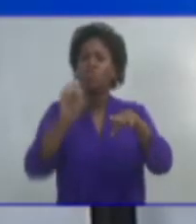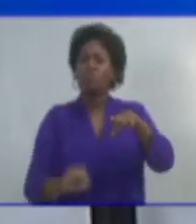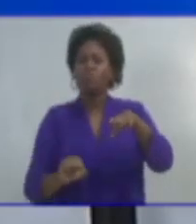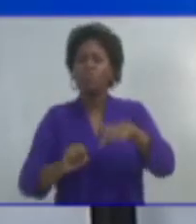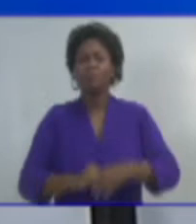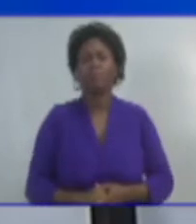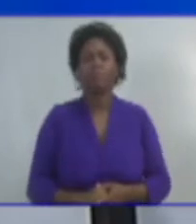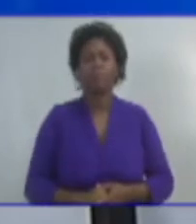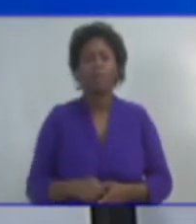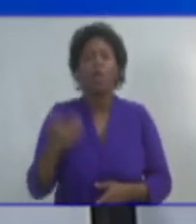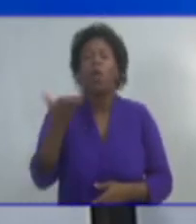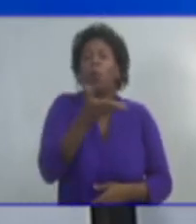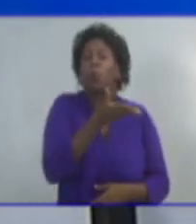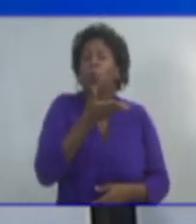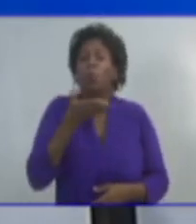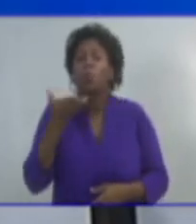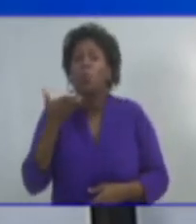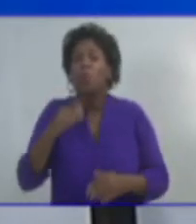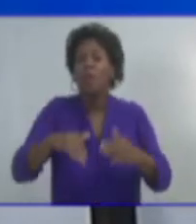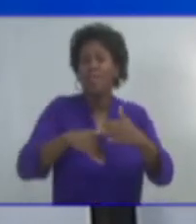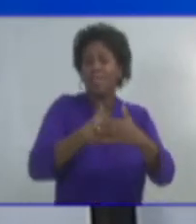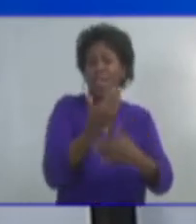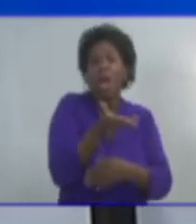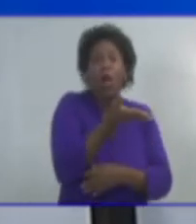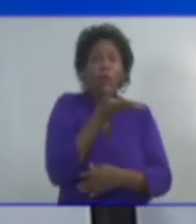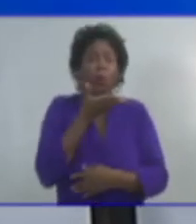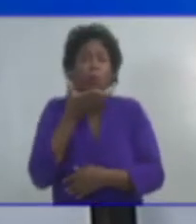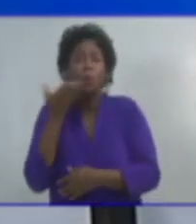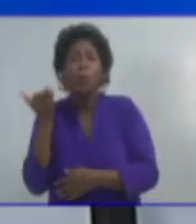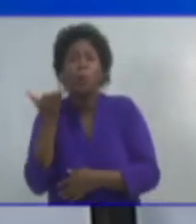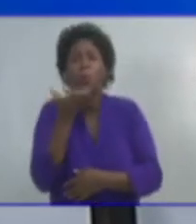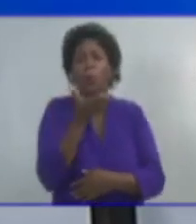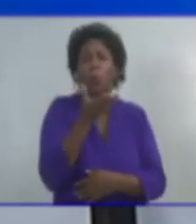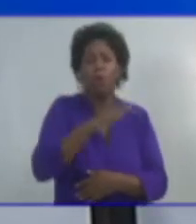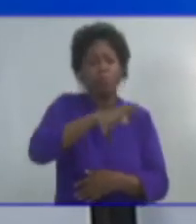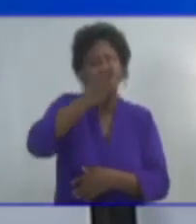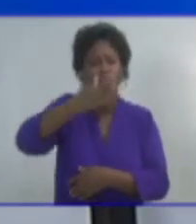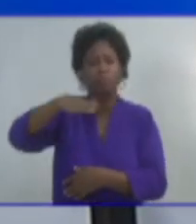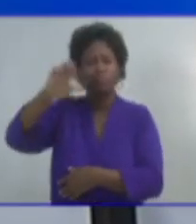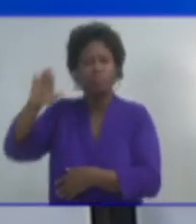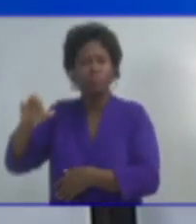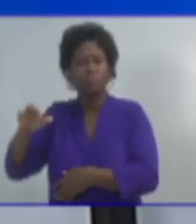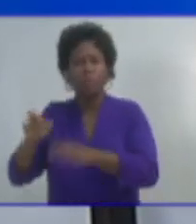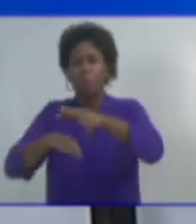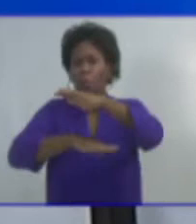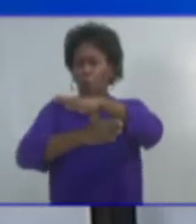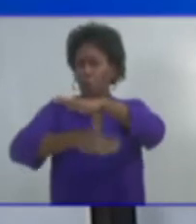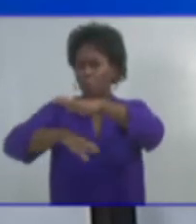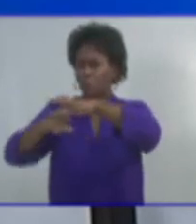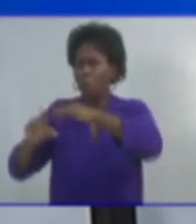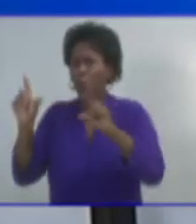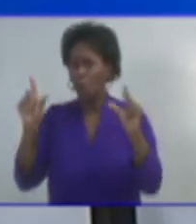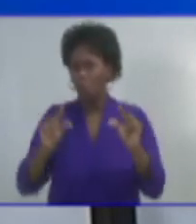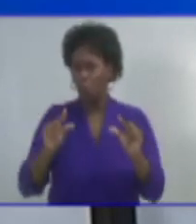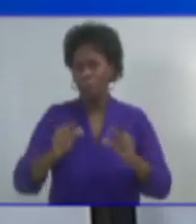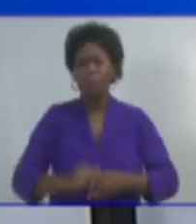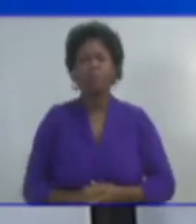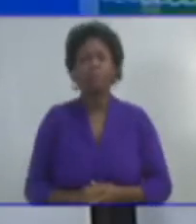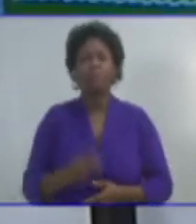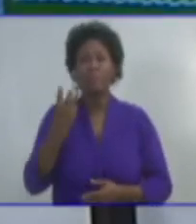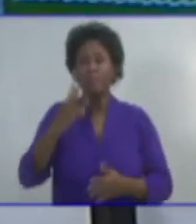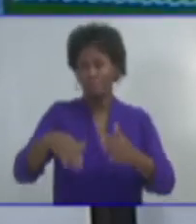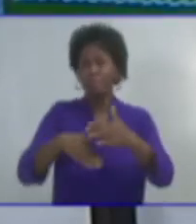vientos variables y débiles durante todo el día con poco oleaje en ambos litorales de la provincia. Para los próximos tres